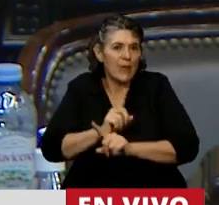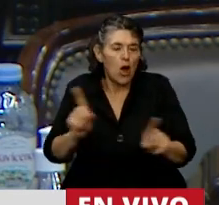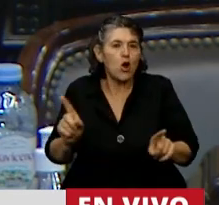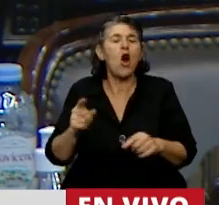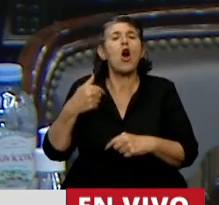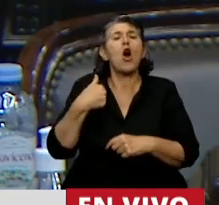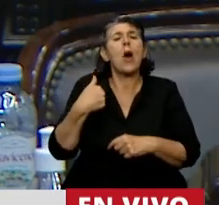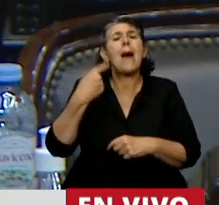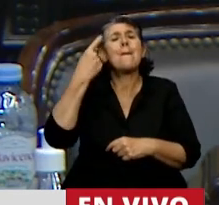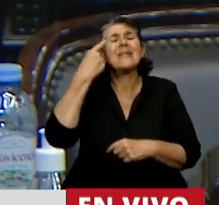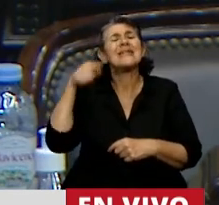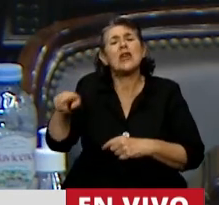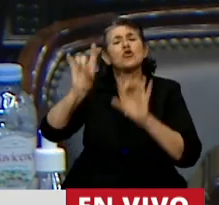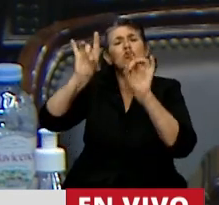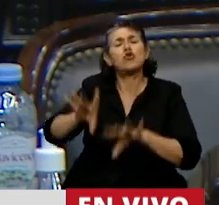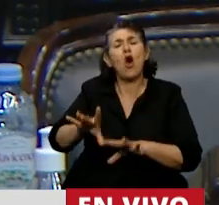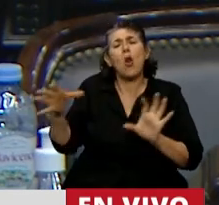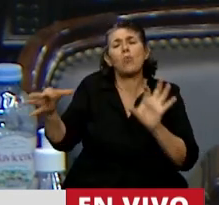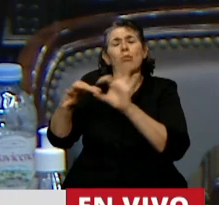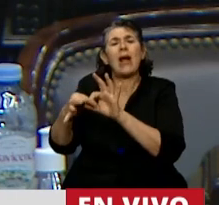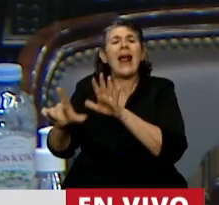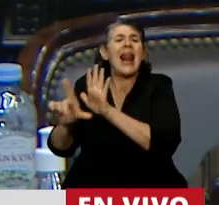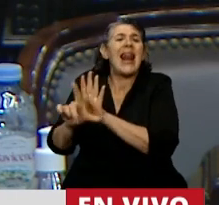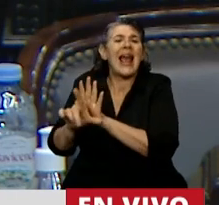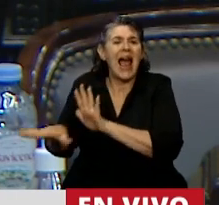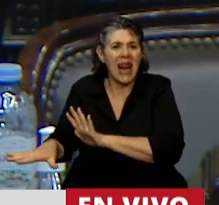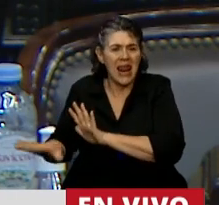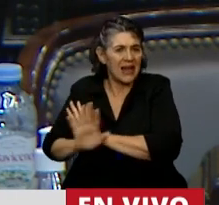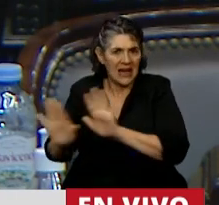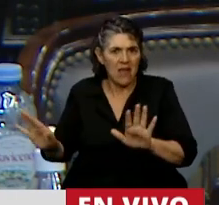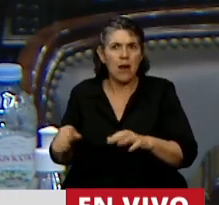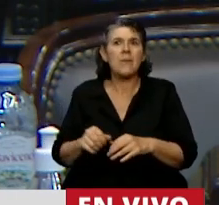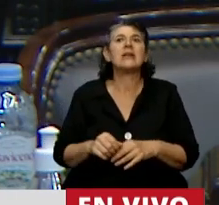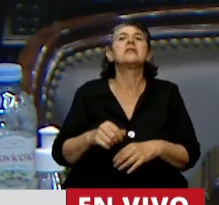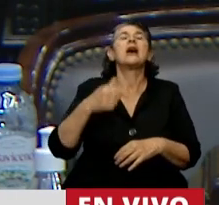era esa una cuestión de tipo legal. Por lo tanto, vamos a votar afirmativamente el